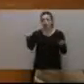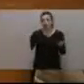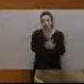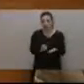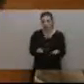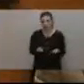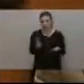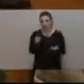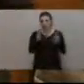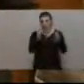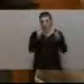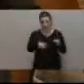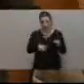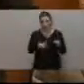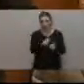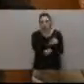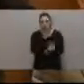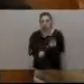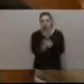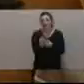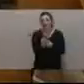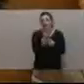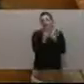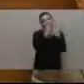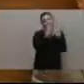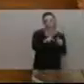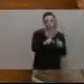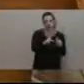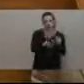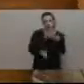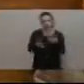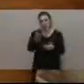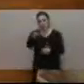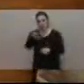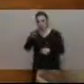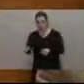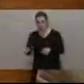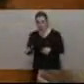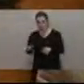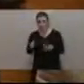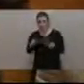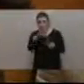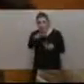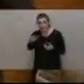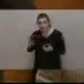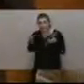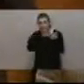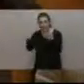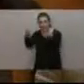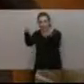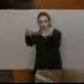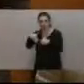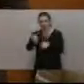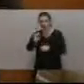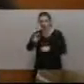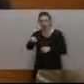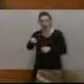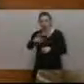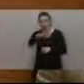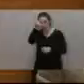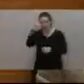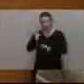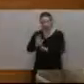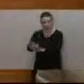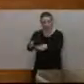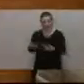vuelven en este caso ustedes a anteponer los números a las personas. Estas se encuentran desatendidas y olvidadas. Por ello, le